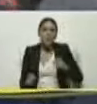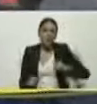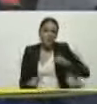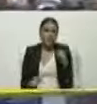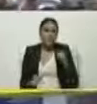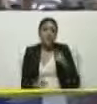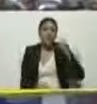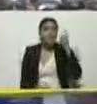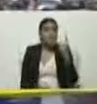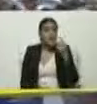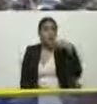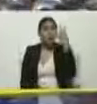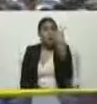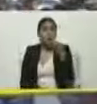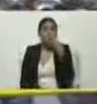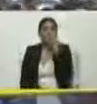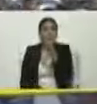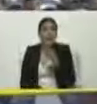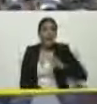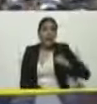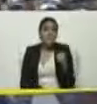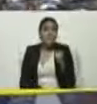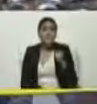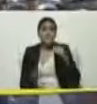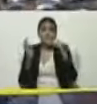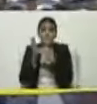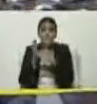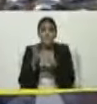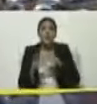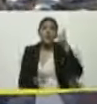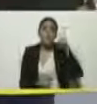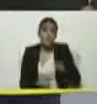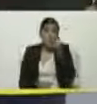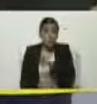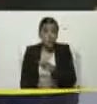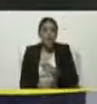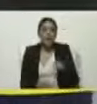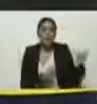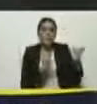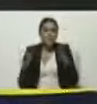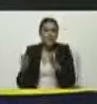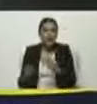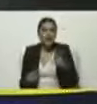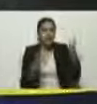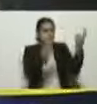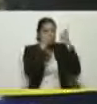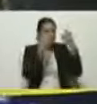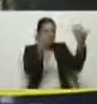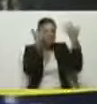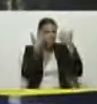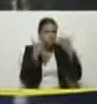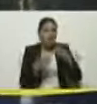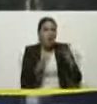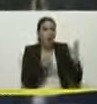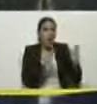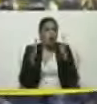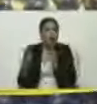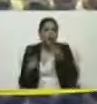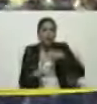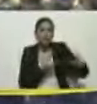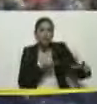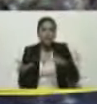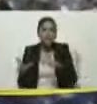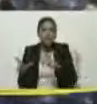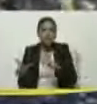143 mil policías preparados, instruidos, organizados y